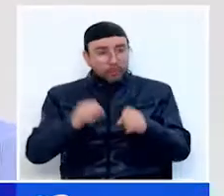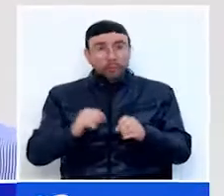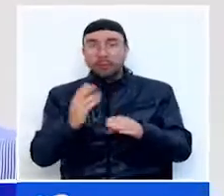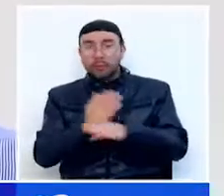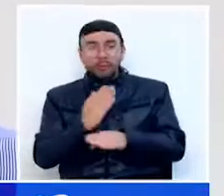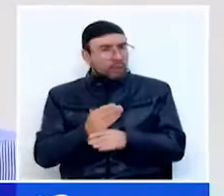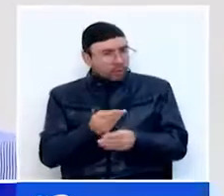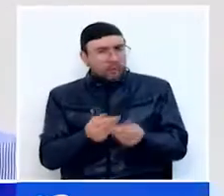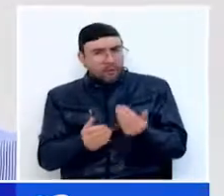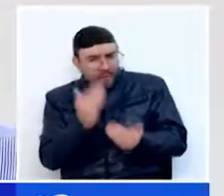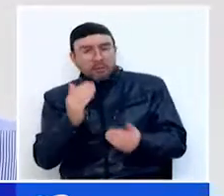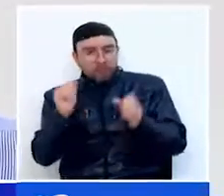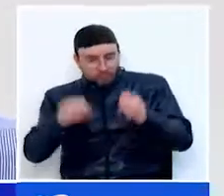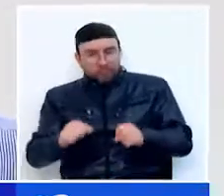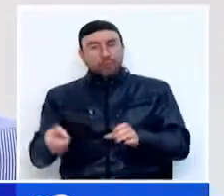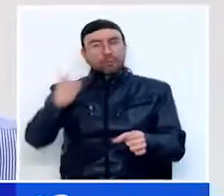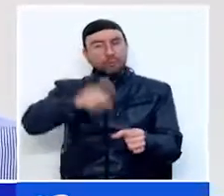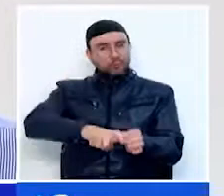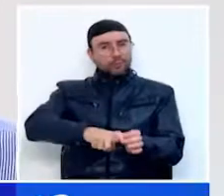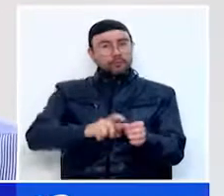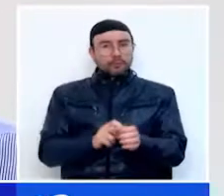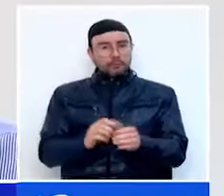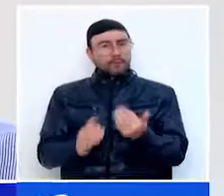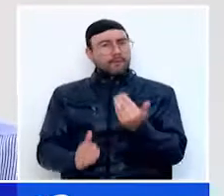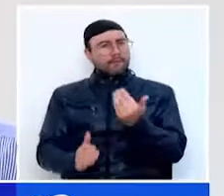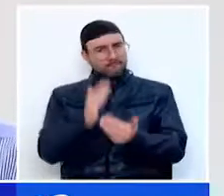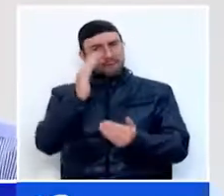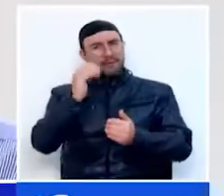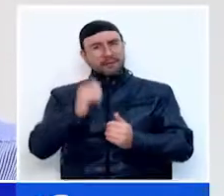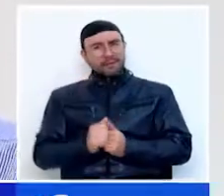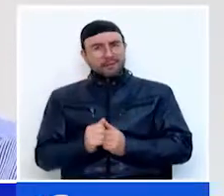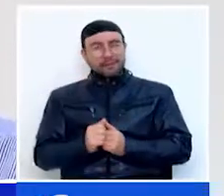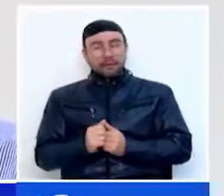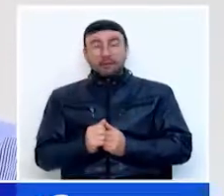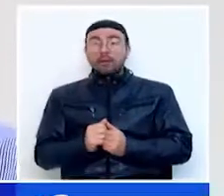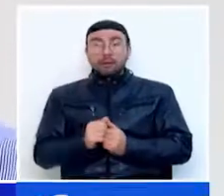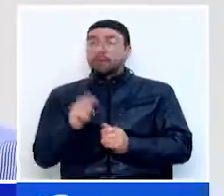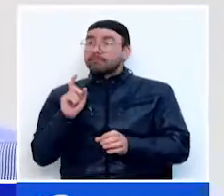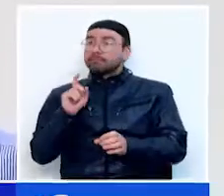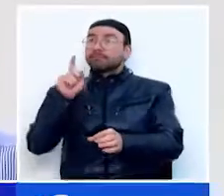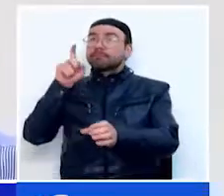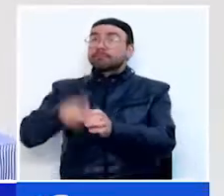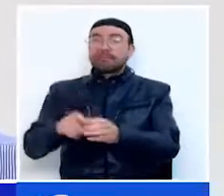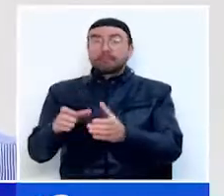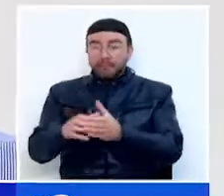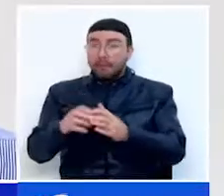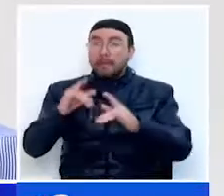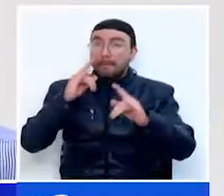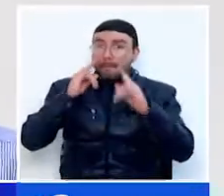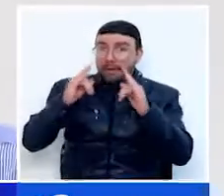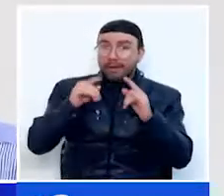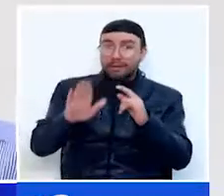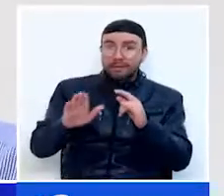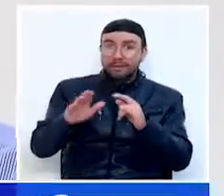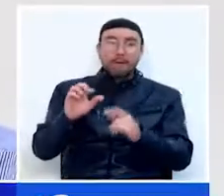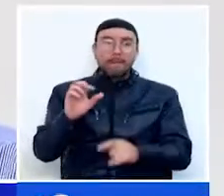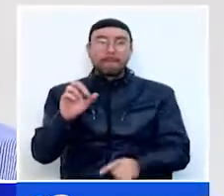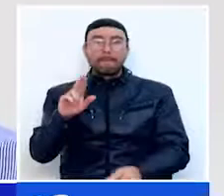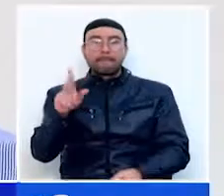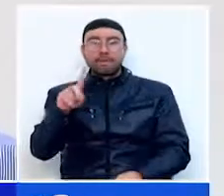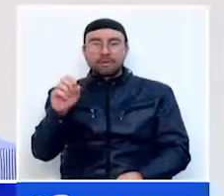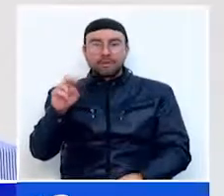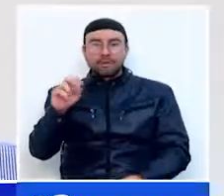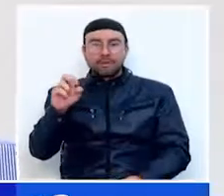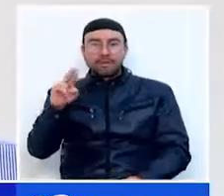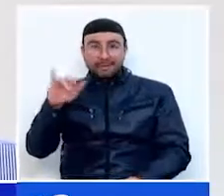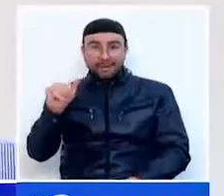más fácilmente. Y es muy fácil acercarse a la personería municipal, reclaman el formulario